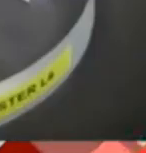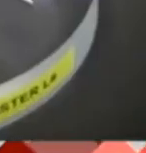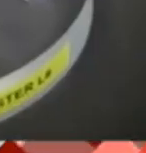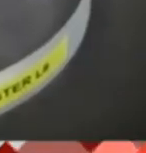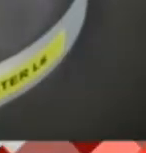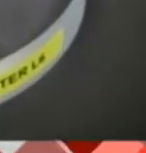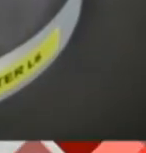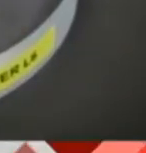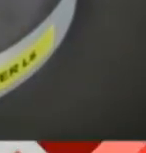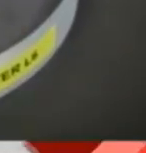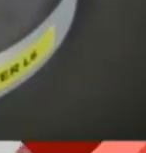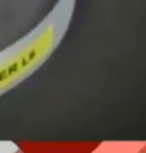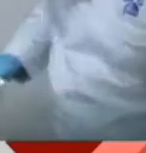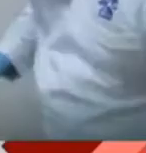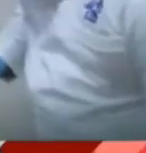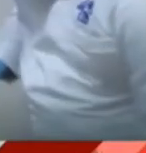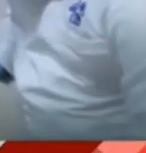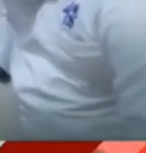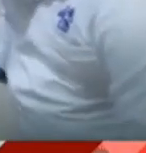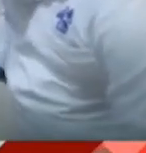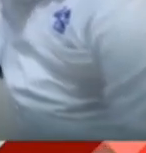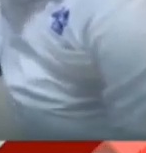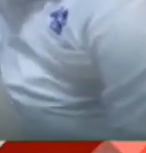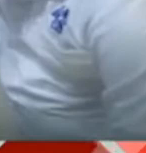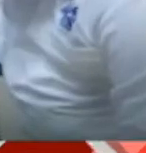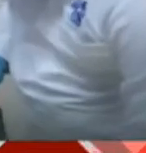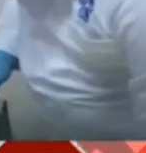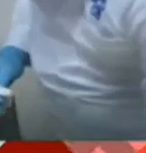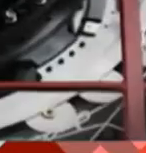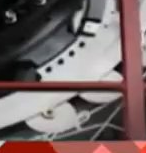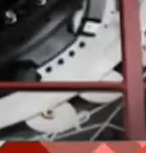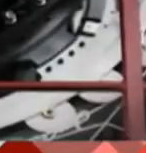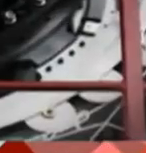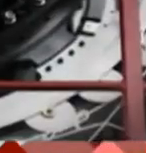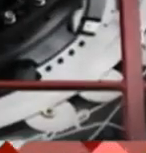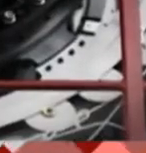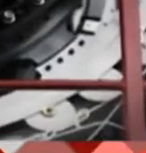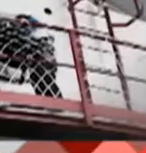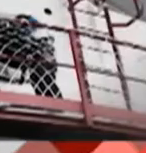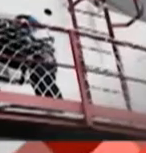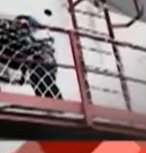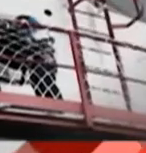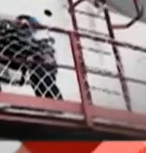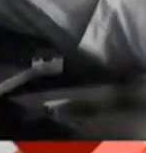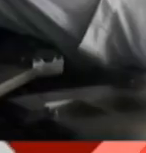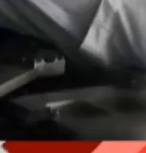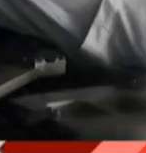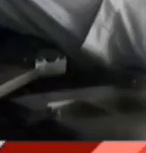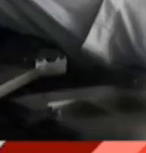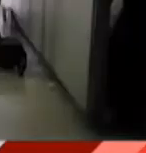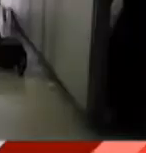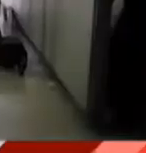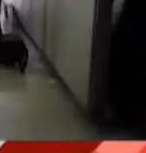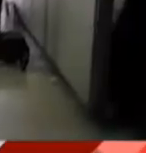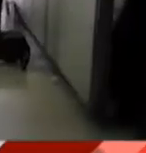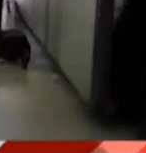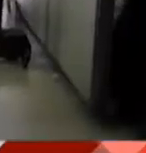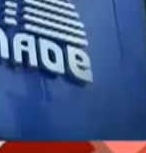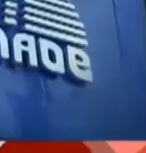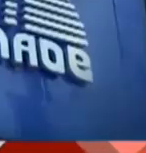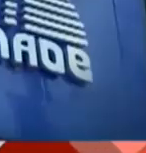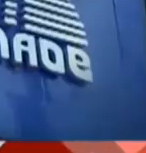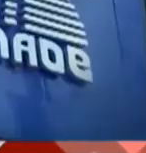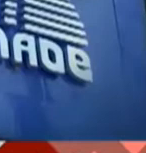de la transmisión, sino con la generación de contenidos que promuevan la cultura y la ciencia en todos sus niveles. Científicos mexicanos del